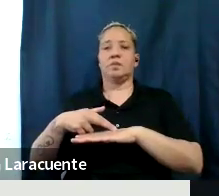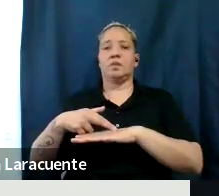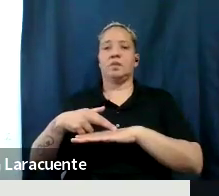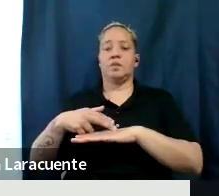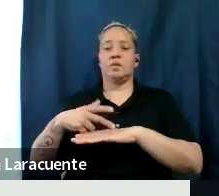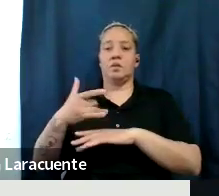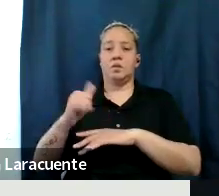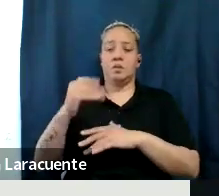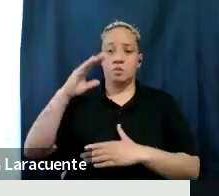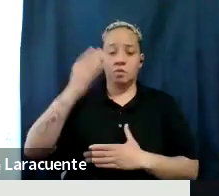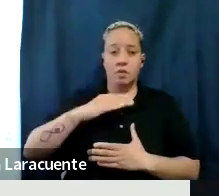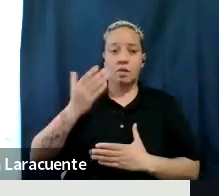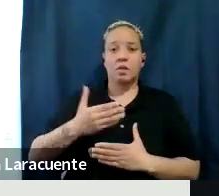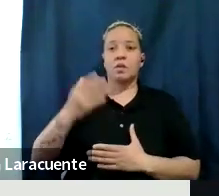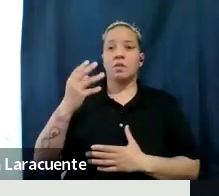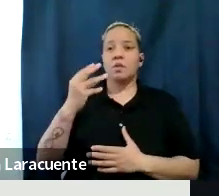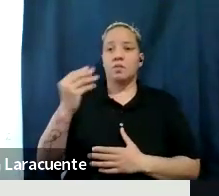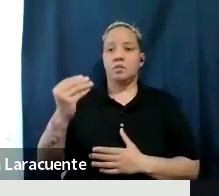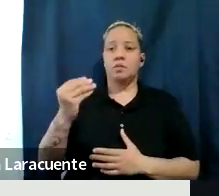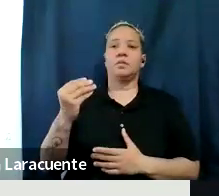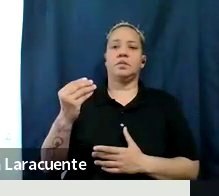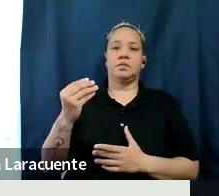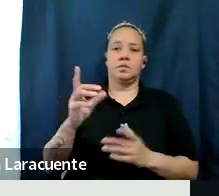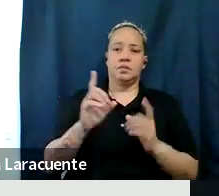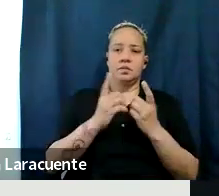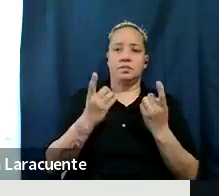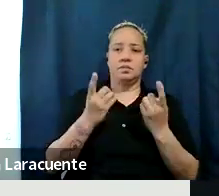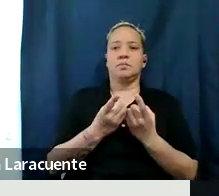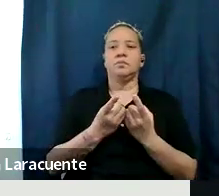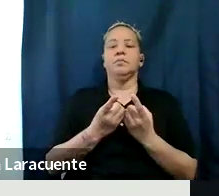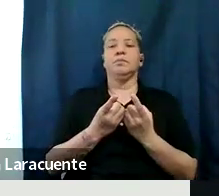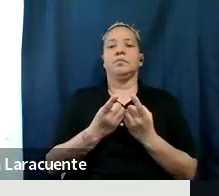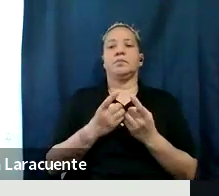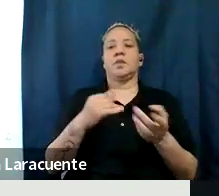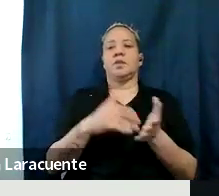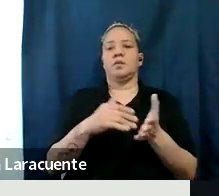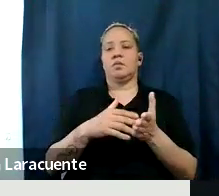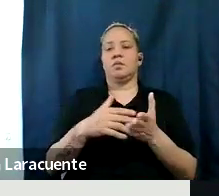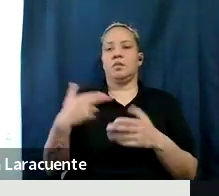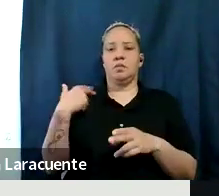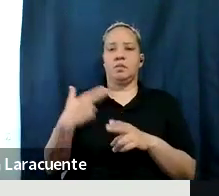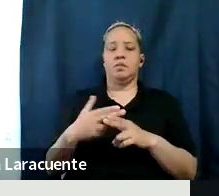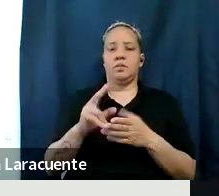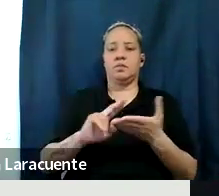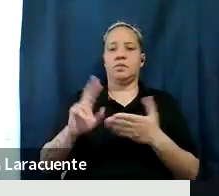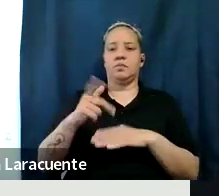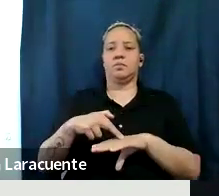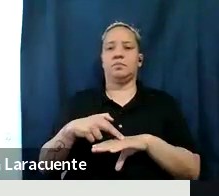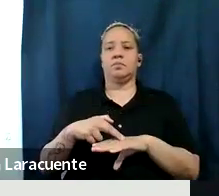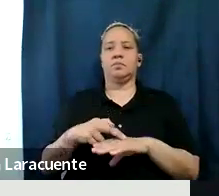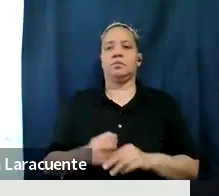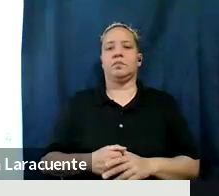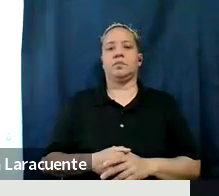de exiliados andan por el departamento de estudios hispánicos de la Universidad de Puerto Rico y por